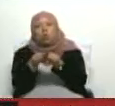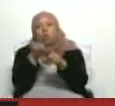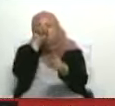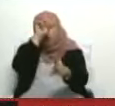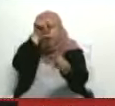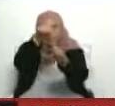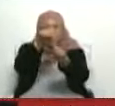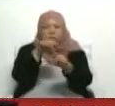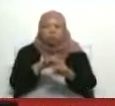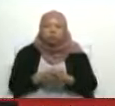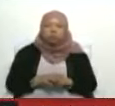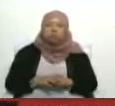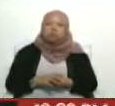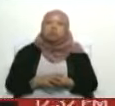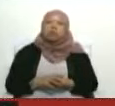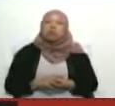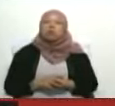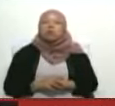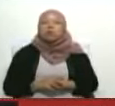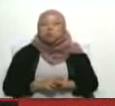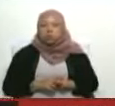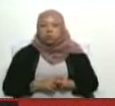objetivo atentar